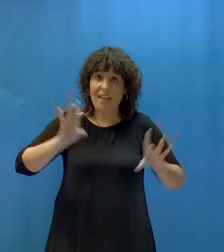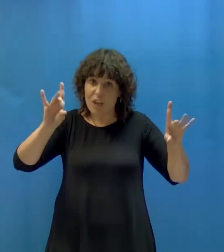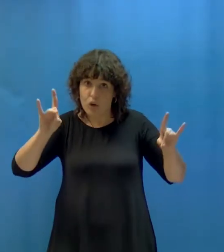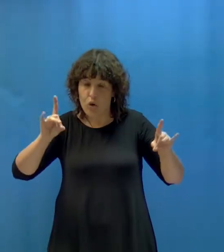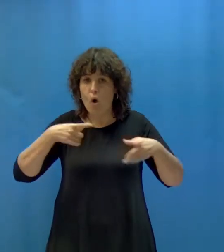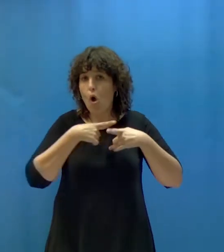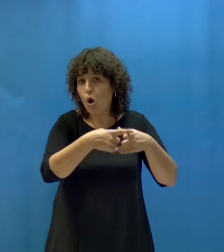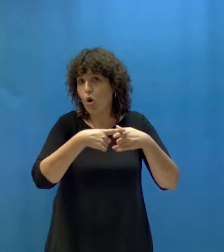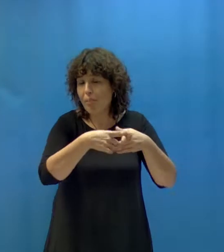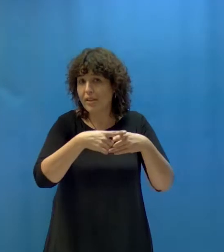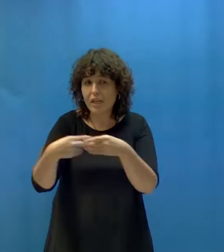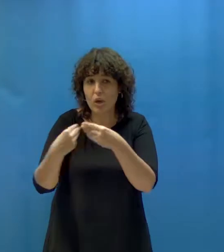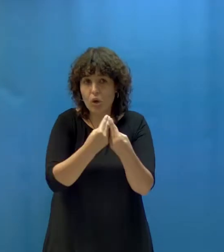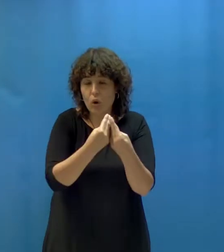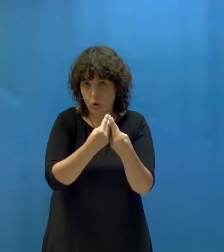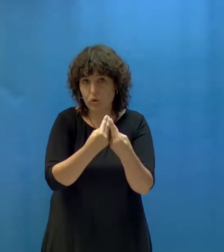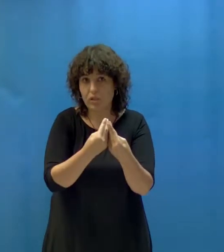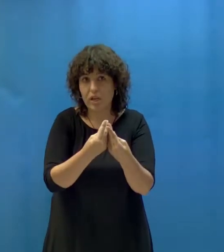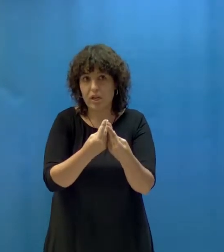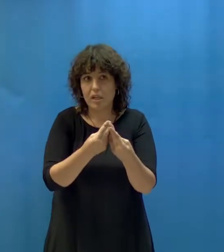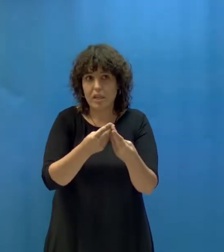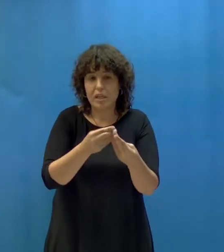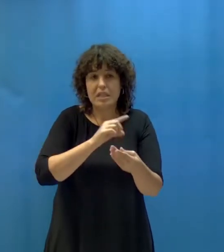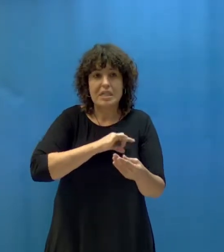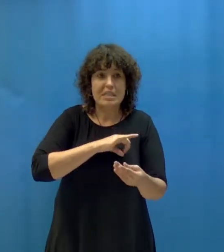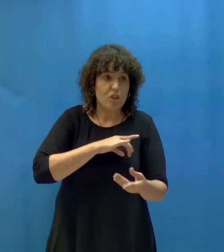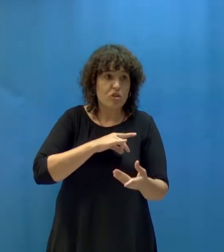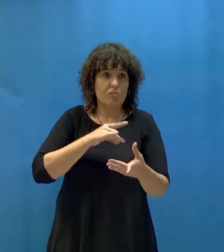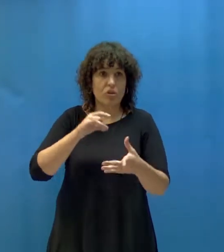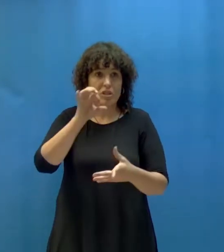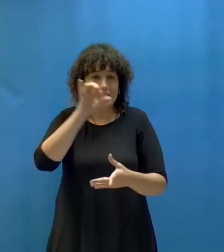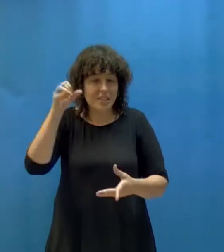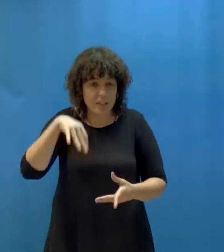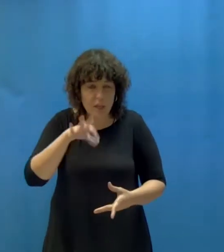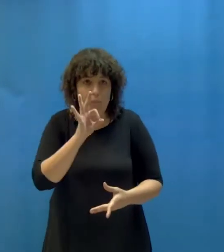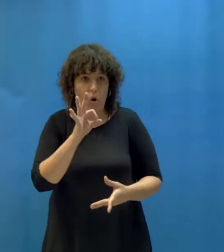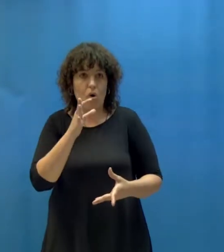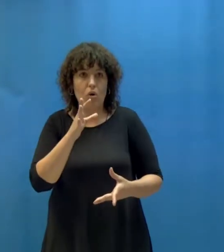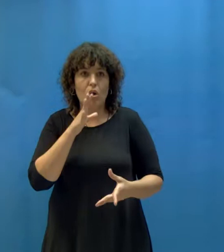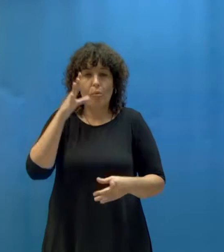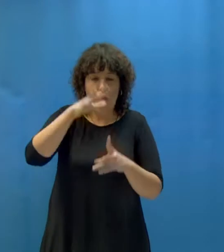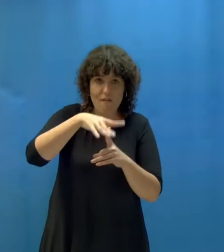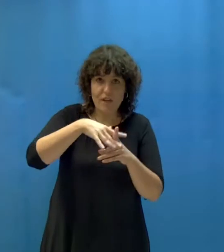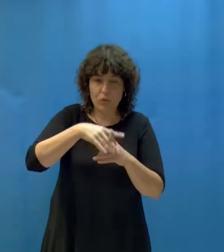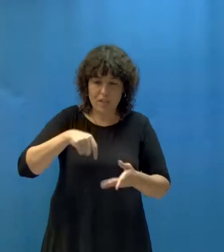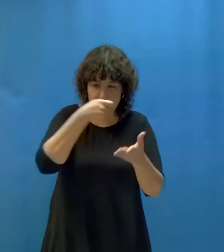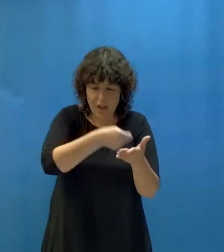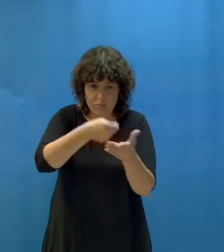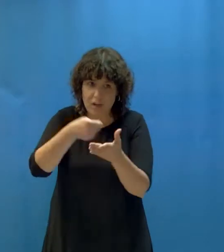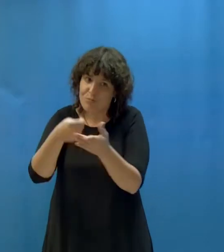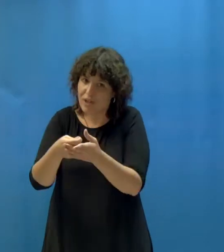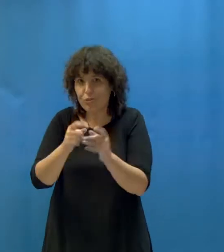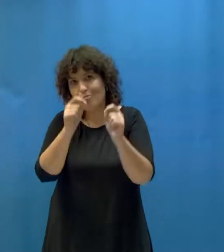segundos. Que hasta ahora lo único que ha podido hacer es pedir perdón y paciencia a los ciudadanos por la cantidad de pagos de facturas irregulares en los que ustedes